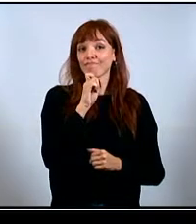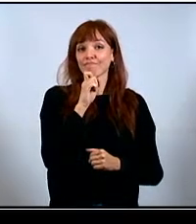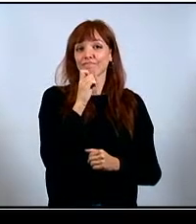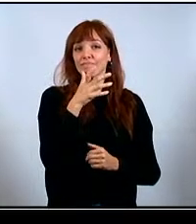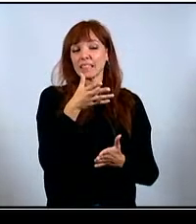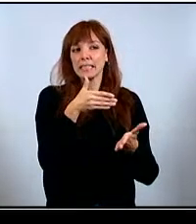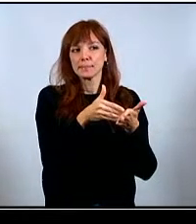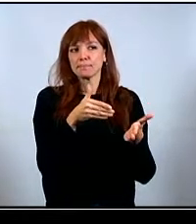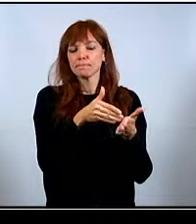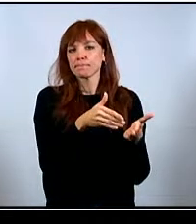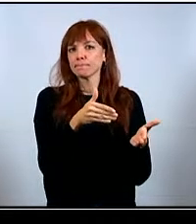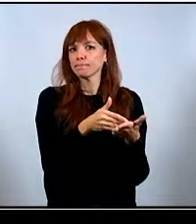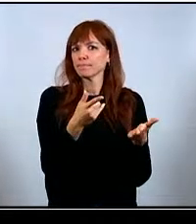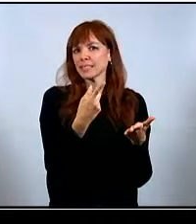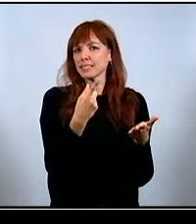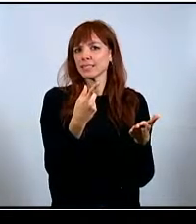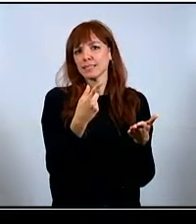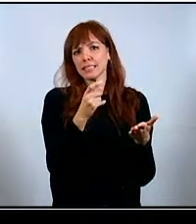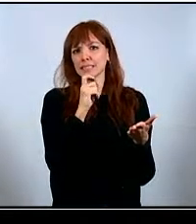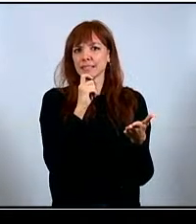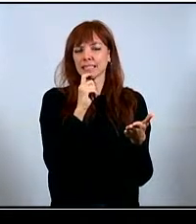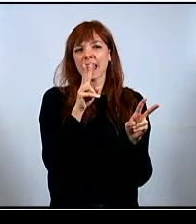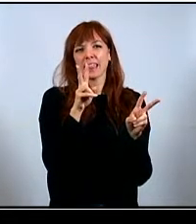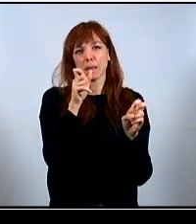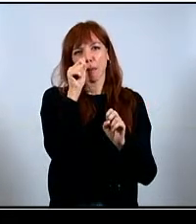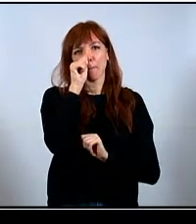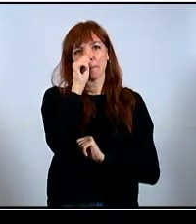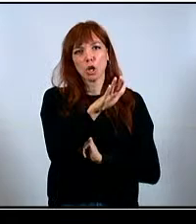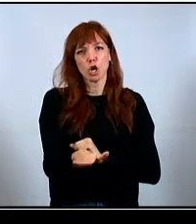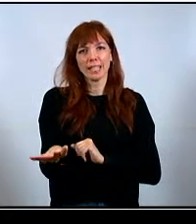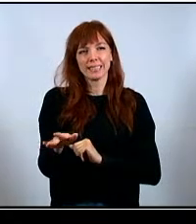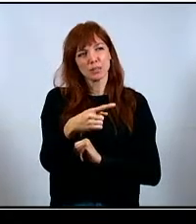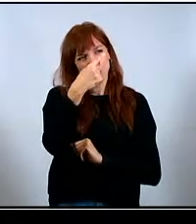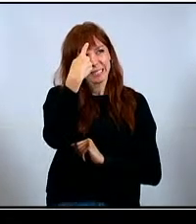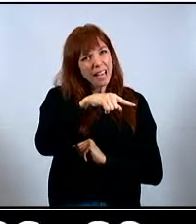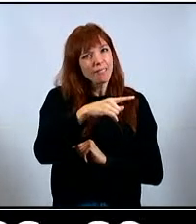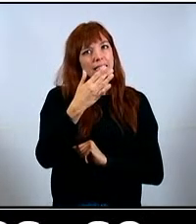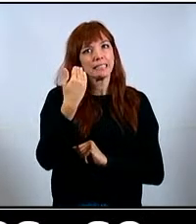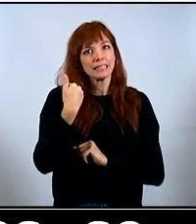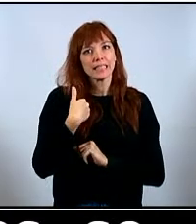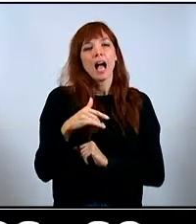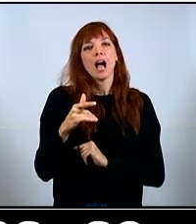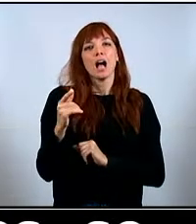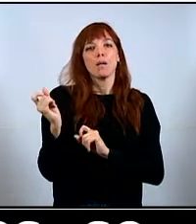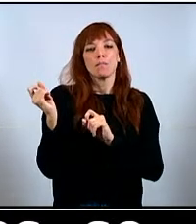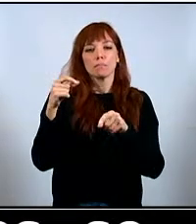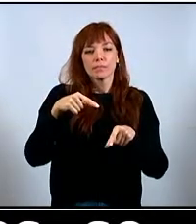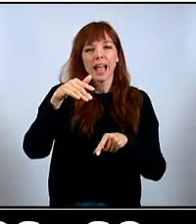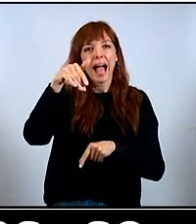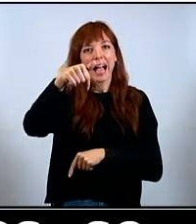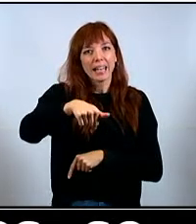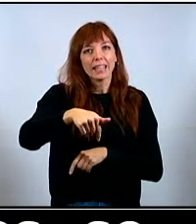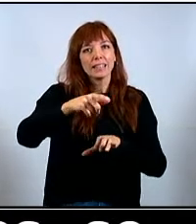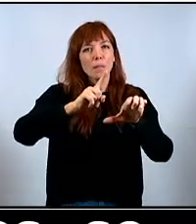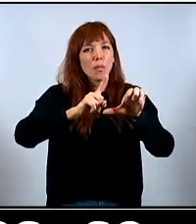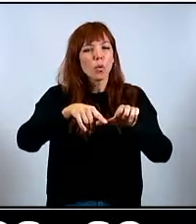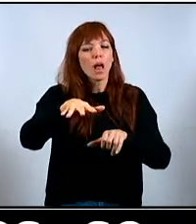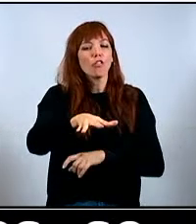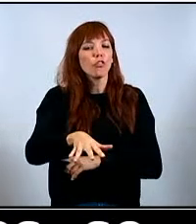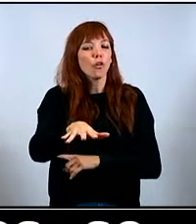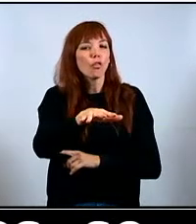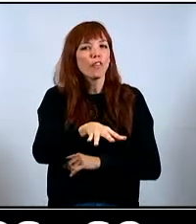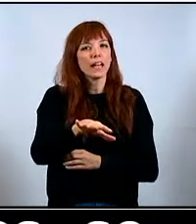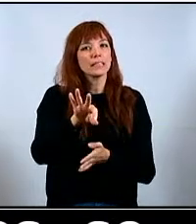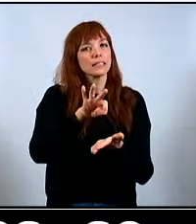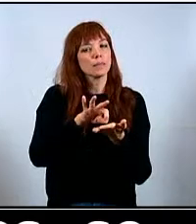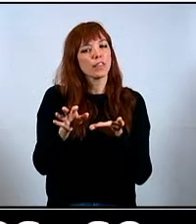abran. El tema de los menores, ¿se sabe si finalmente han llegado ya a Extremadura? ¿Dónde? ¿Qué tipo de servicio les está dando la